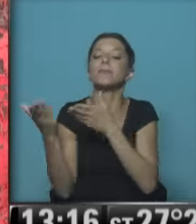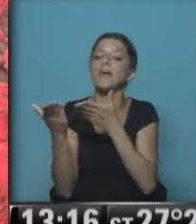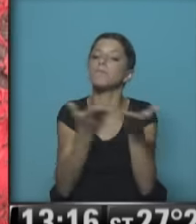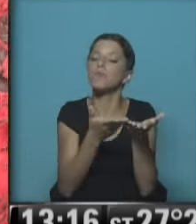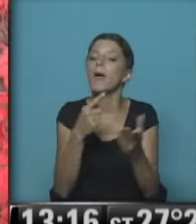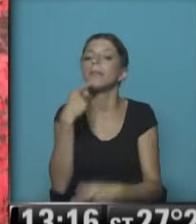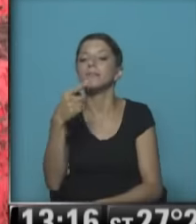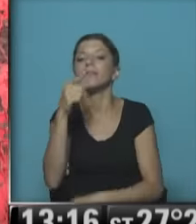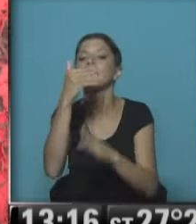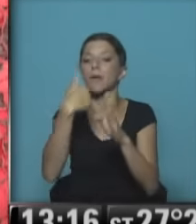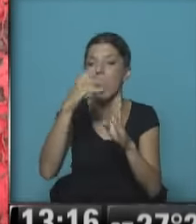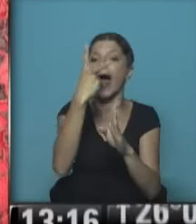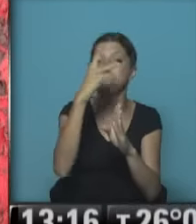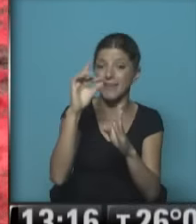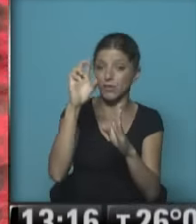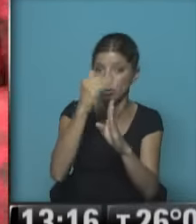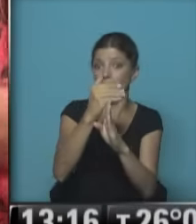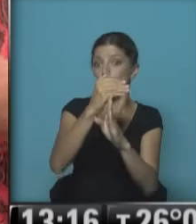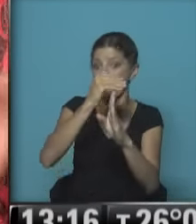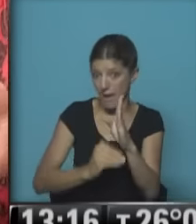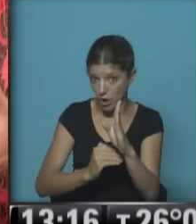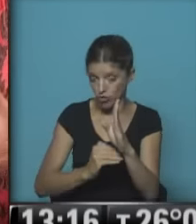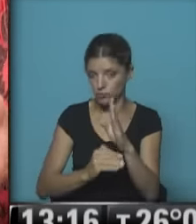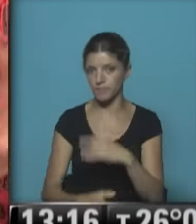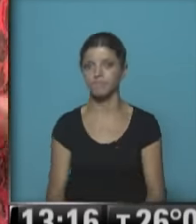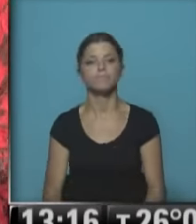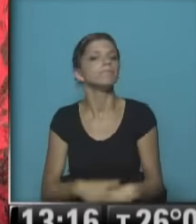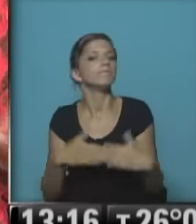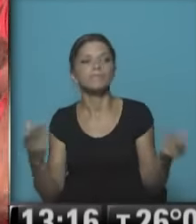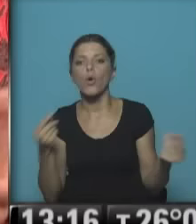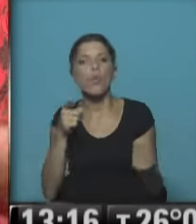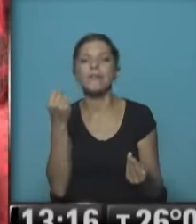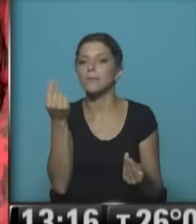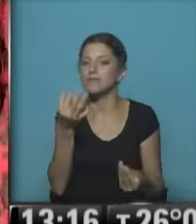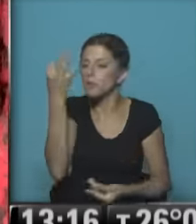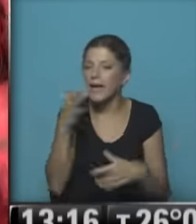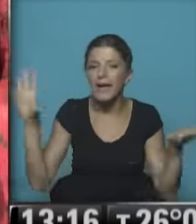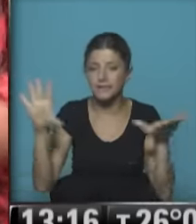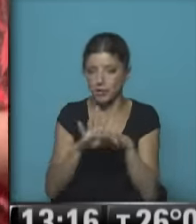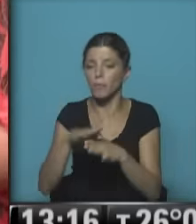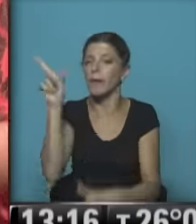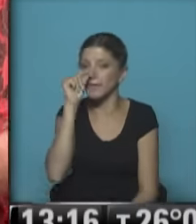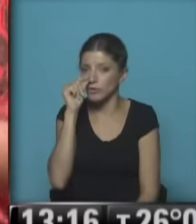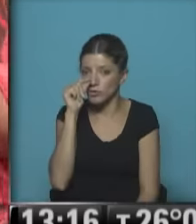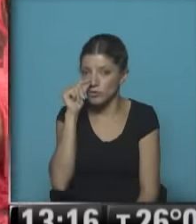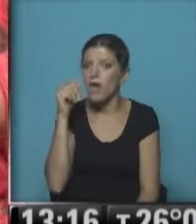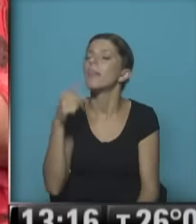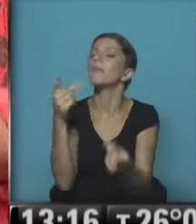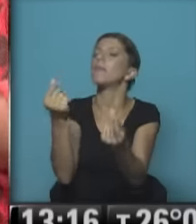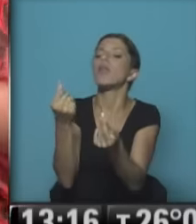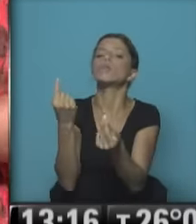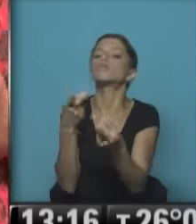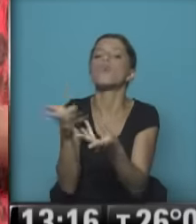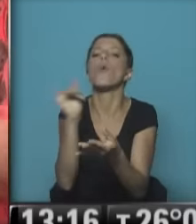caerá por debajo de los $20. ¿Cuánto es el precio correcto para el petróleo? ¿Cuánto tiene que valer? ¿Cuánto